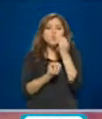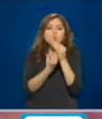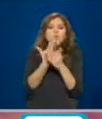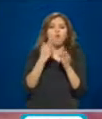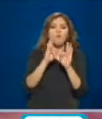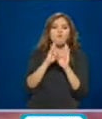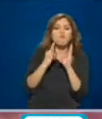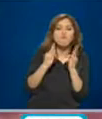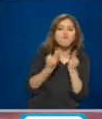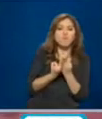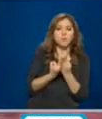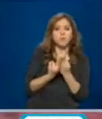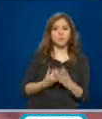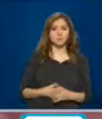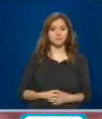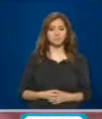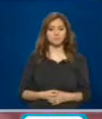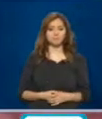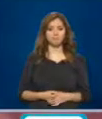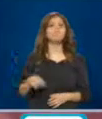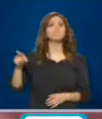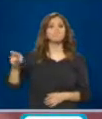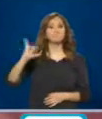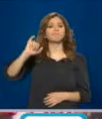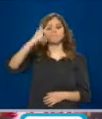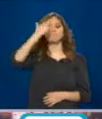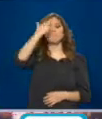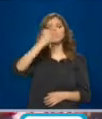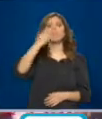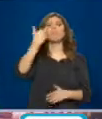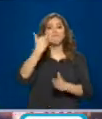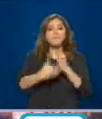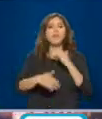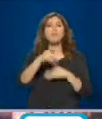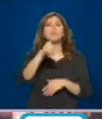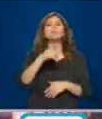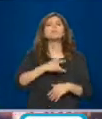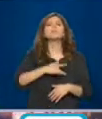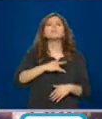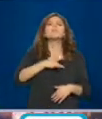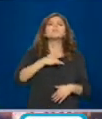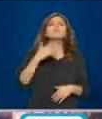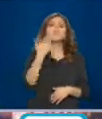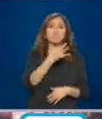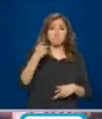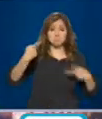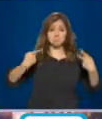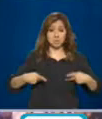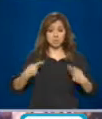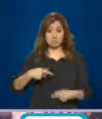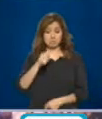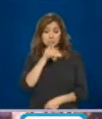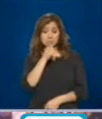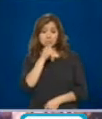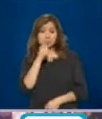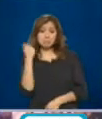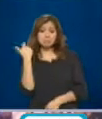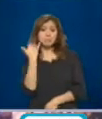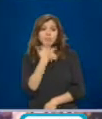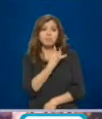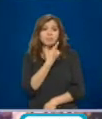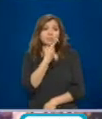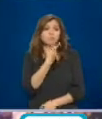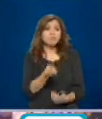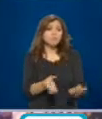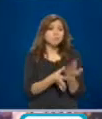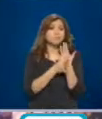De ¿no? posibilidades. Creo que es esto, como bien lo dices, dejarnos ir a la experiencia del orgasmo. Cuando alguien no tiene orgasmos o no puede llegar al orgasmo, habla de